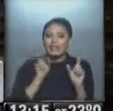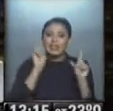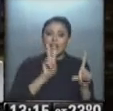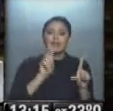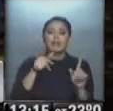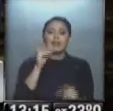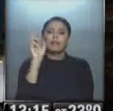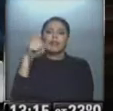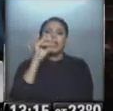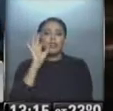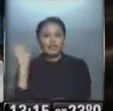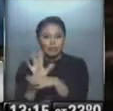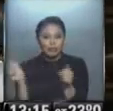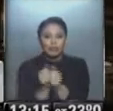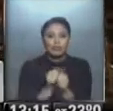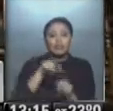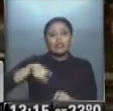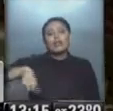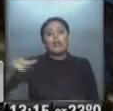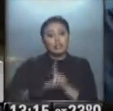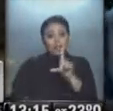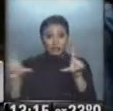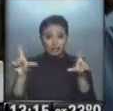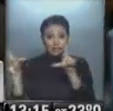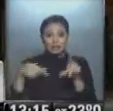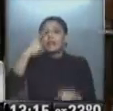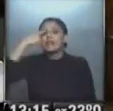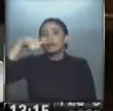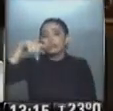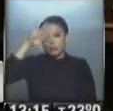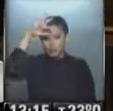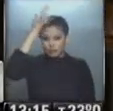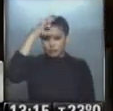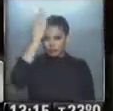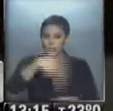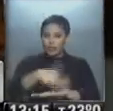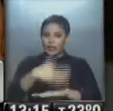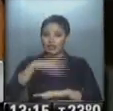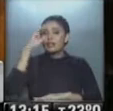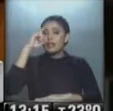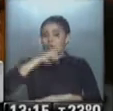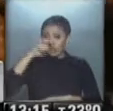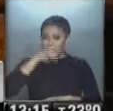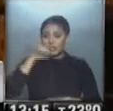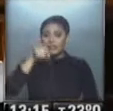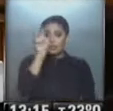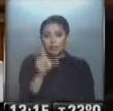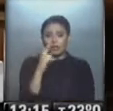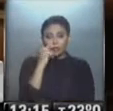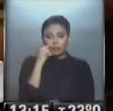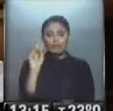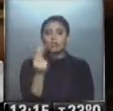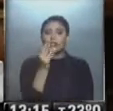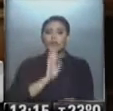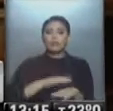Beto Grandoni, ahí lo vemos en una de las escenas de Agosto, la última obra que lo tuvo en la calle Corrientes. Juan Manuel Tenuta murió a raíz